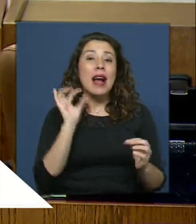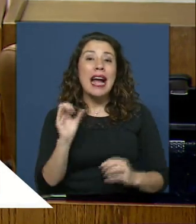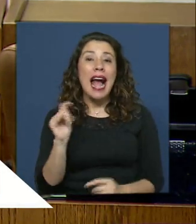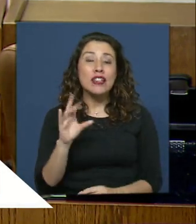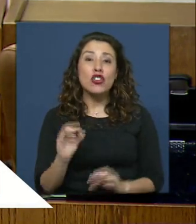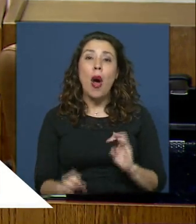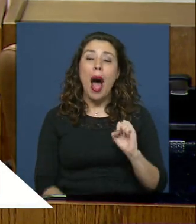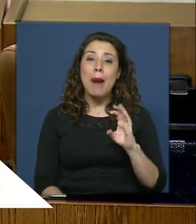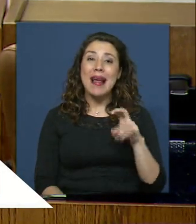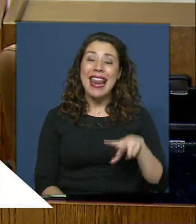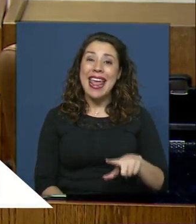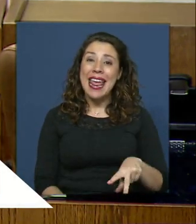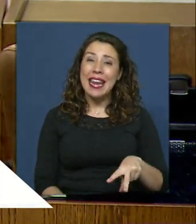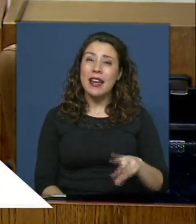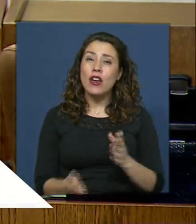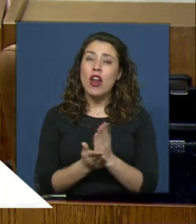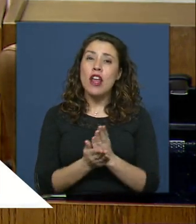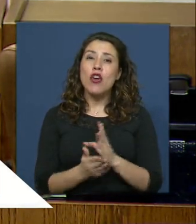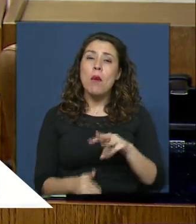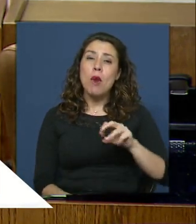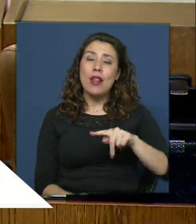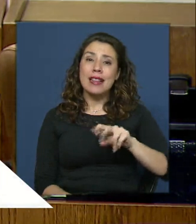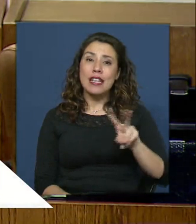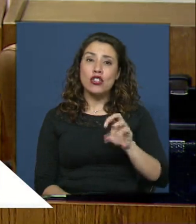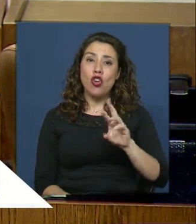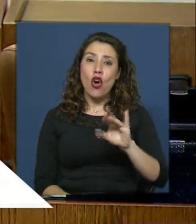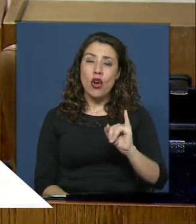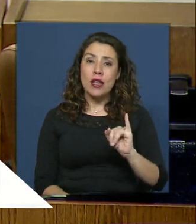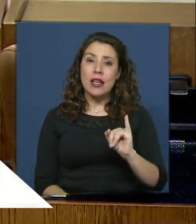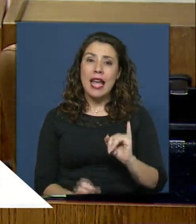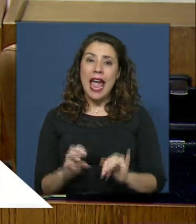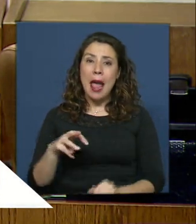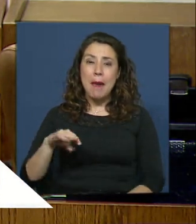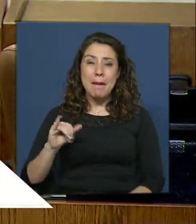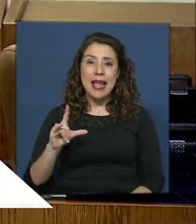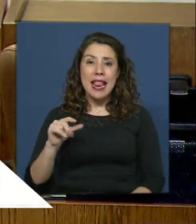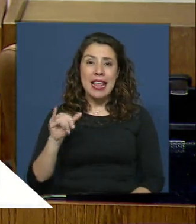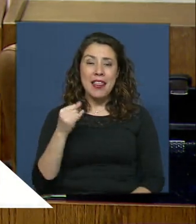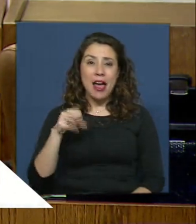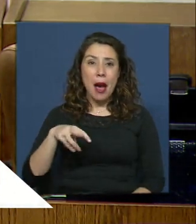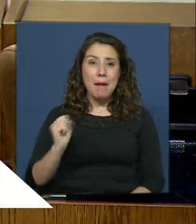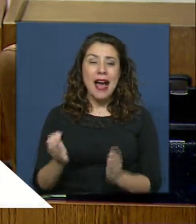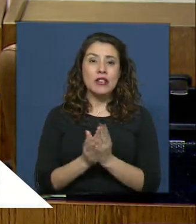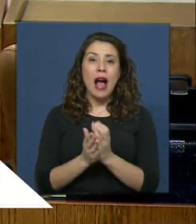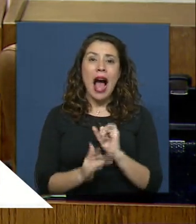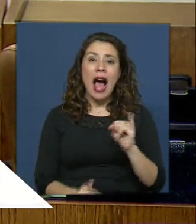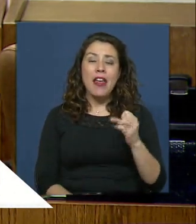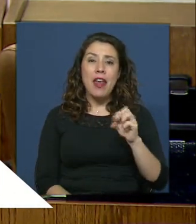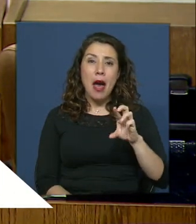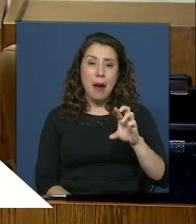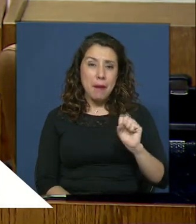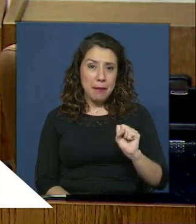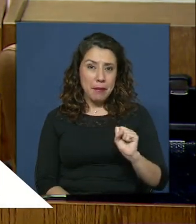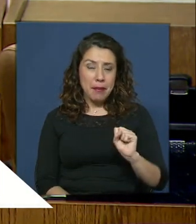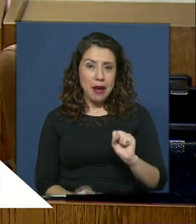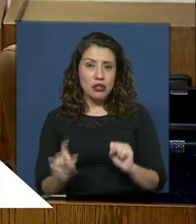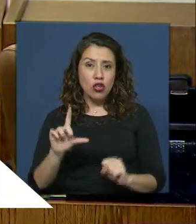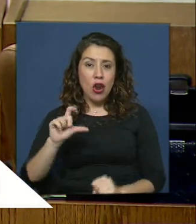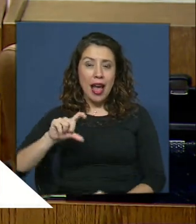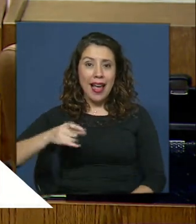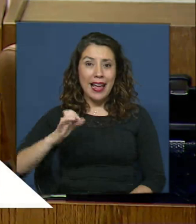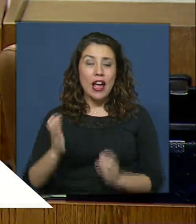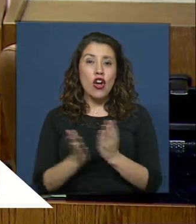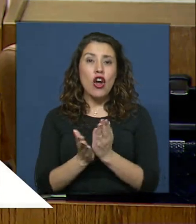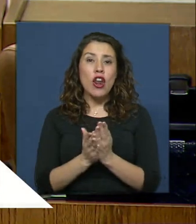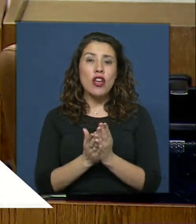Belén Cifuentes del Colegio María Montessori, a Amy Lizama de la Escuela de Azapa Darío Salas, a Solange Berríos